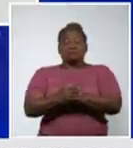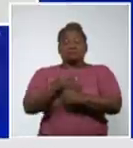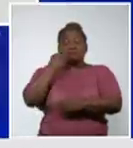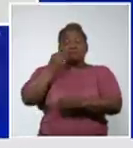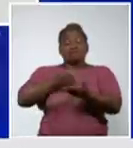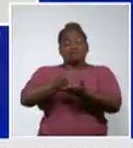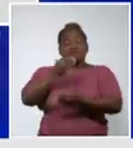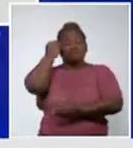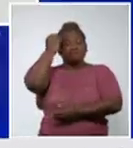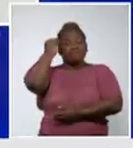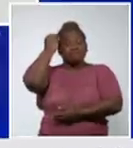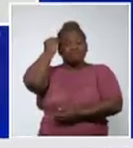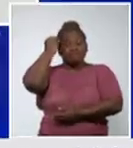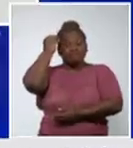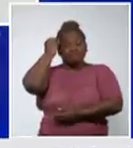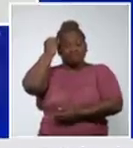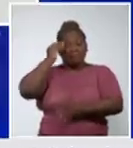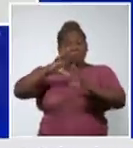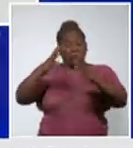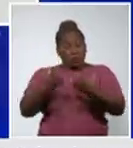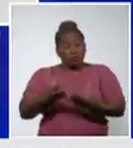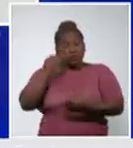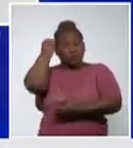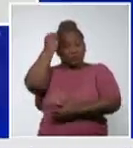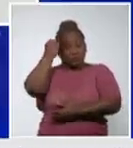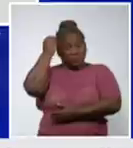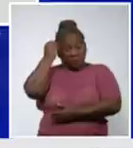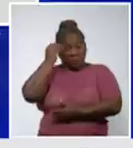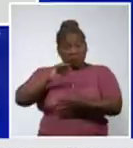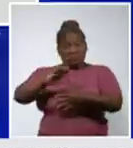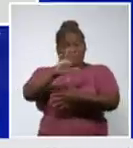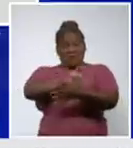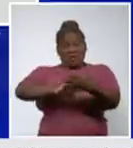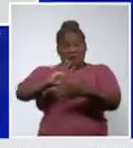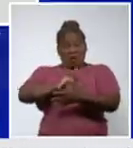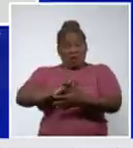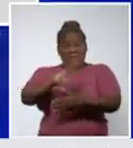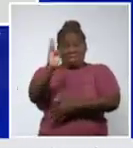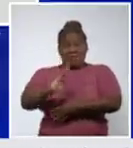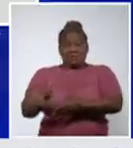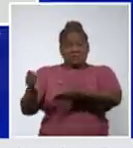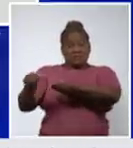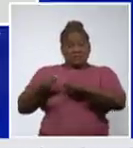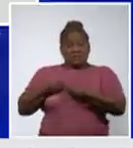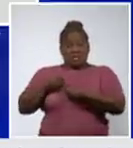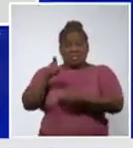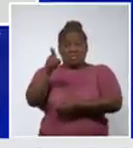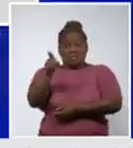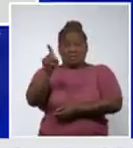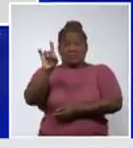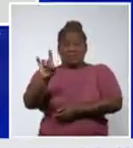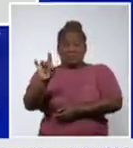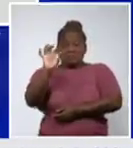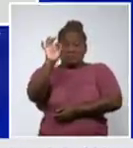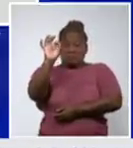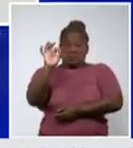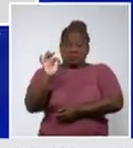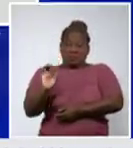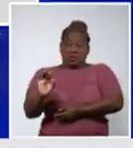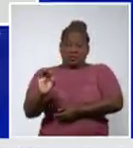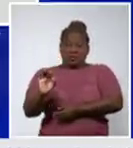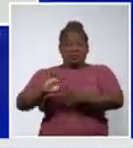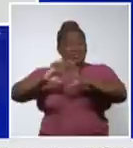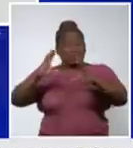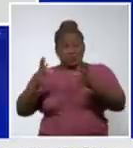mundo, a la región, aporta en el día de ayer el 19% de todos los casos